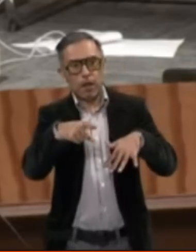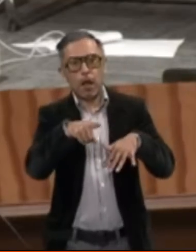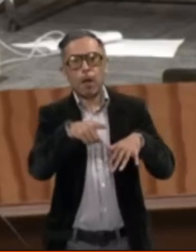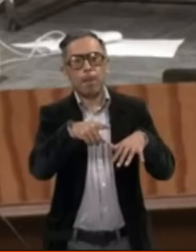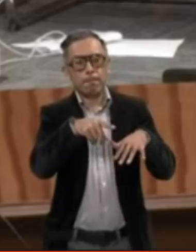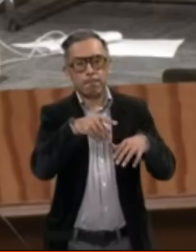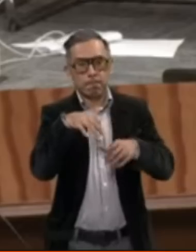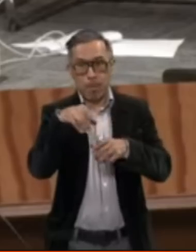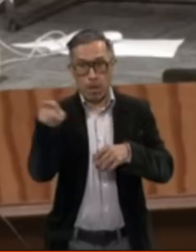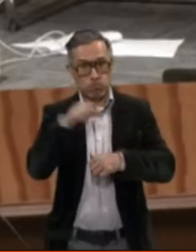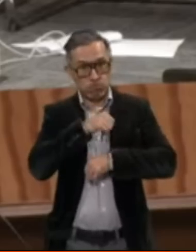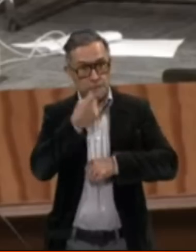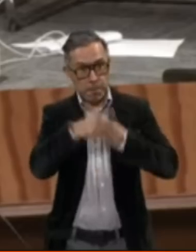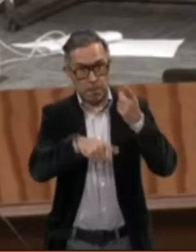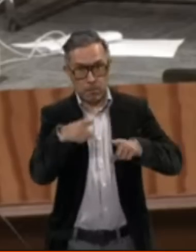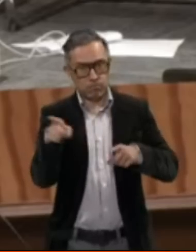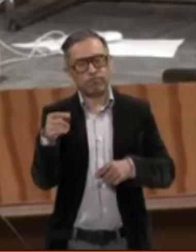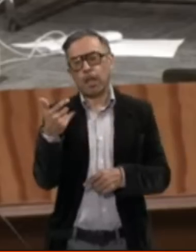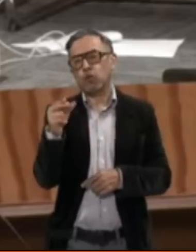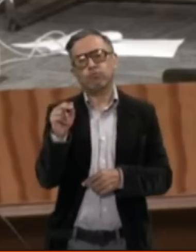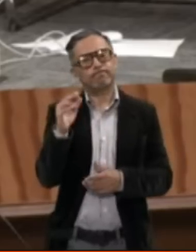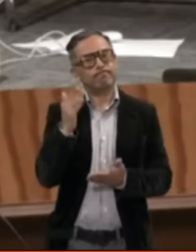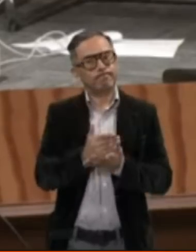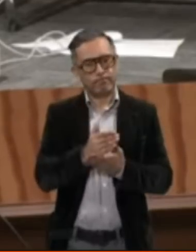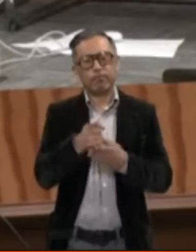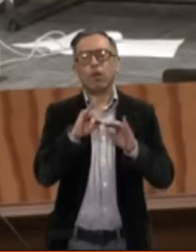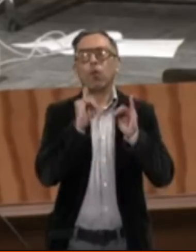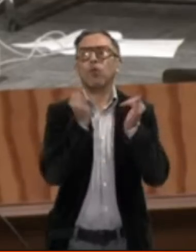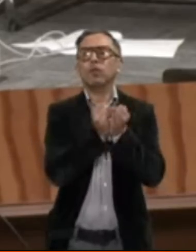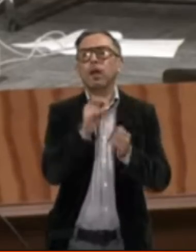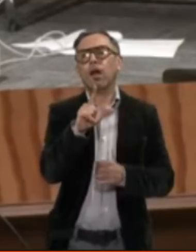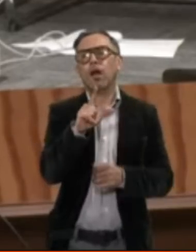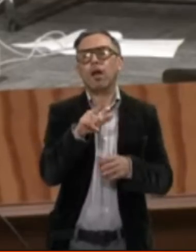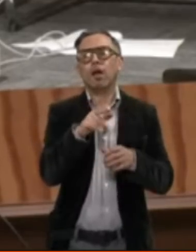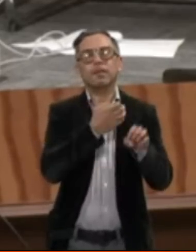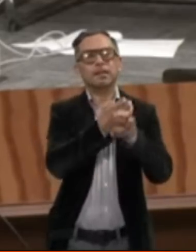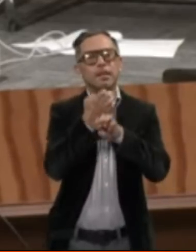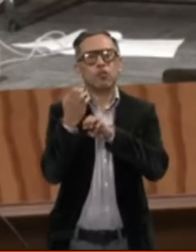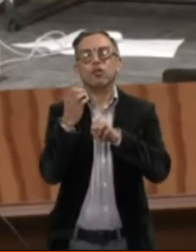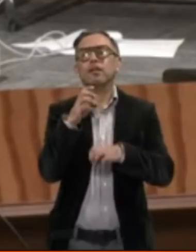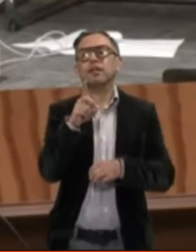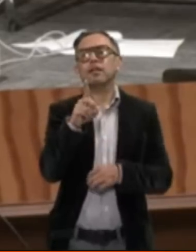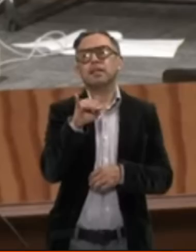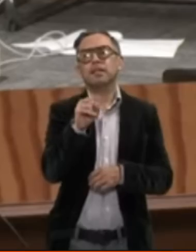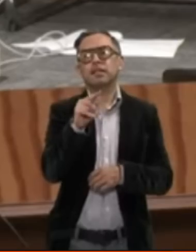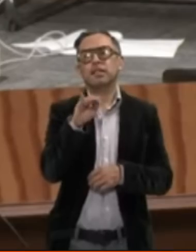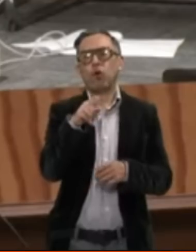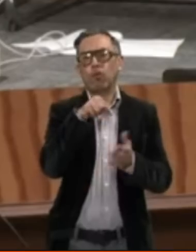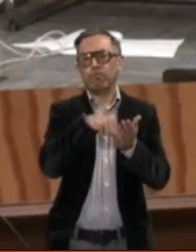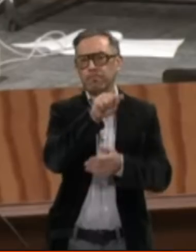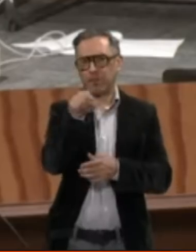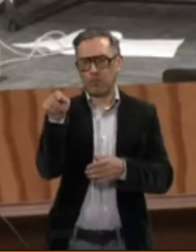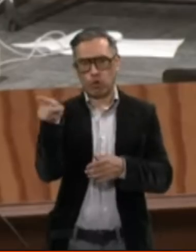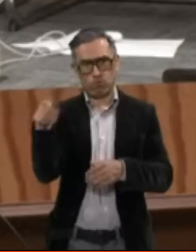le encarga el nombramiento de las juntas locales, de los integrantes de las juntas locales y distritales, ya no es el encargado de proveer